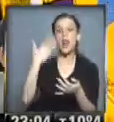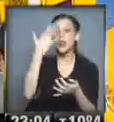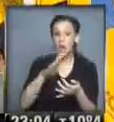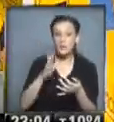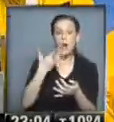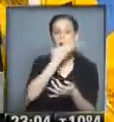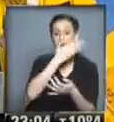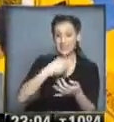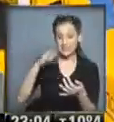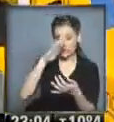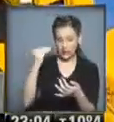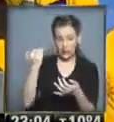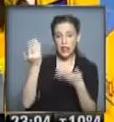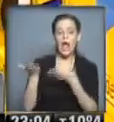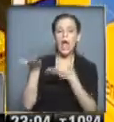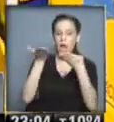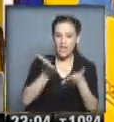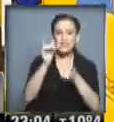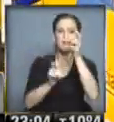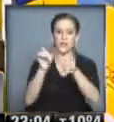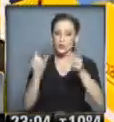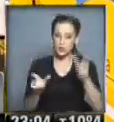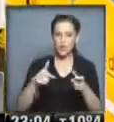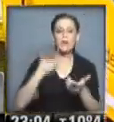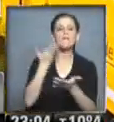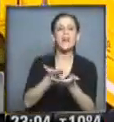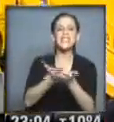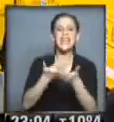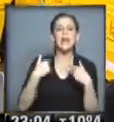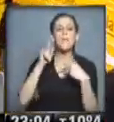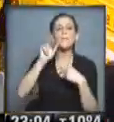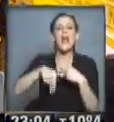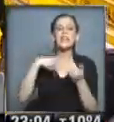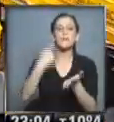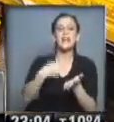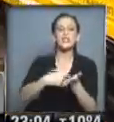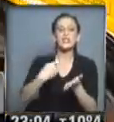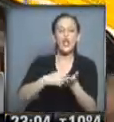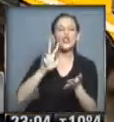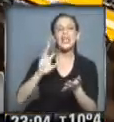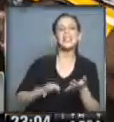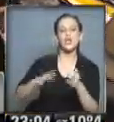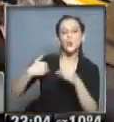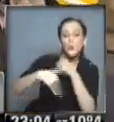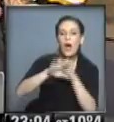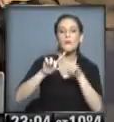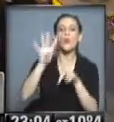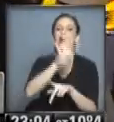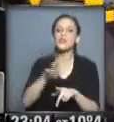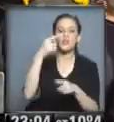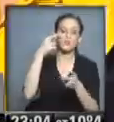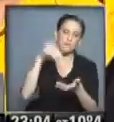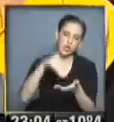la empresa que dirige gustavo grobocopatel quien le presentó un plan de inversiones para los próximos tres años por 400 millones de pesos